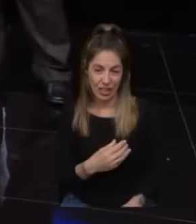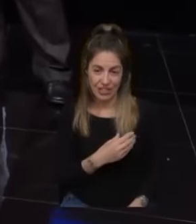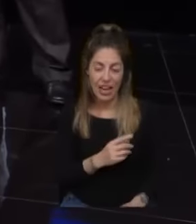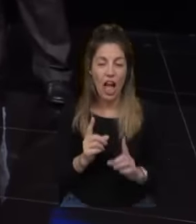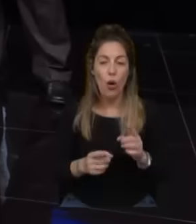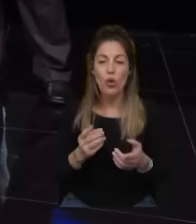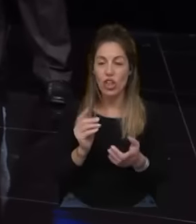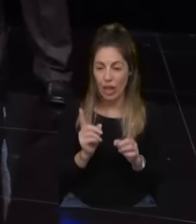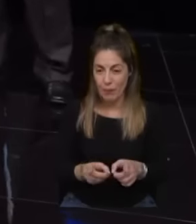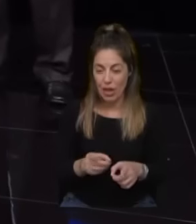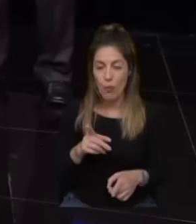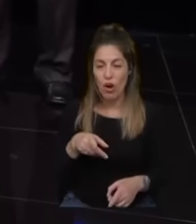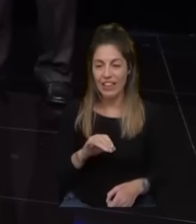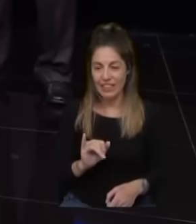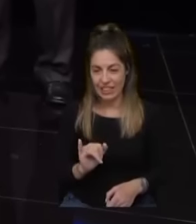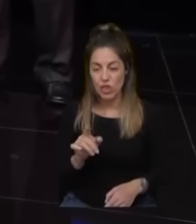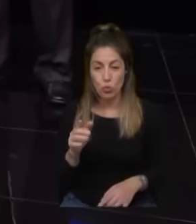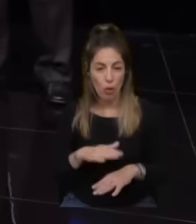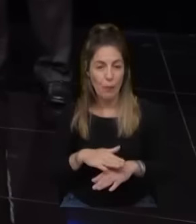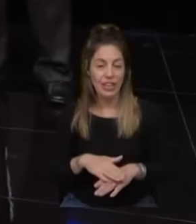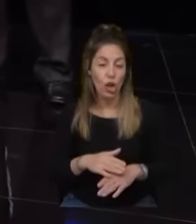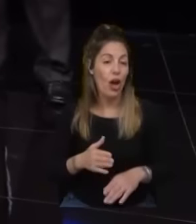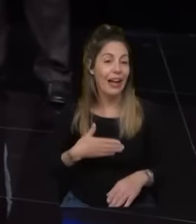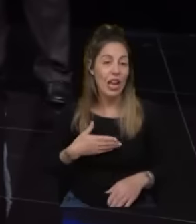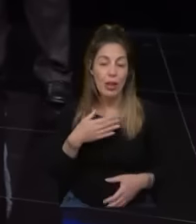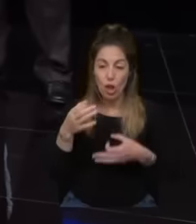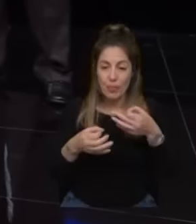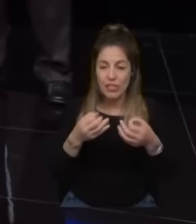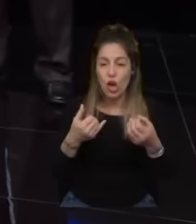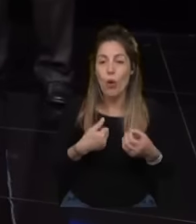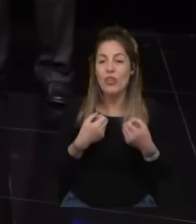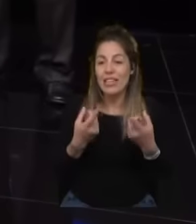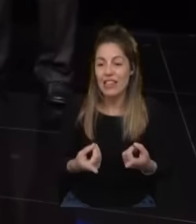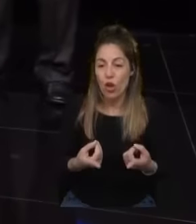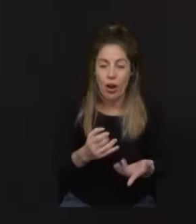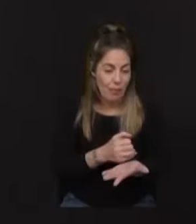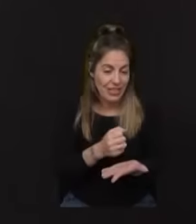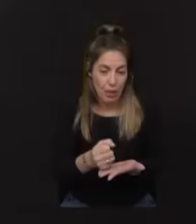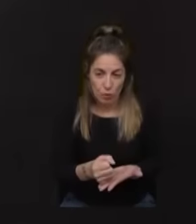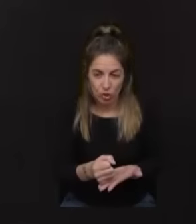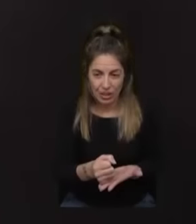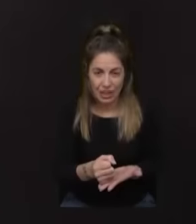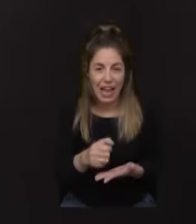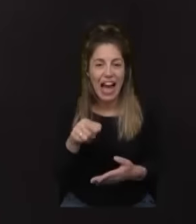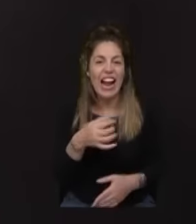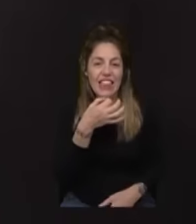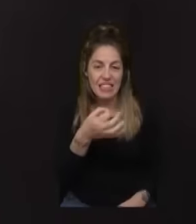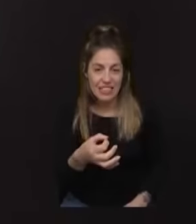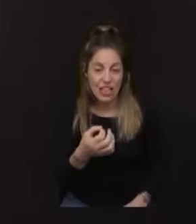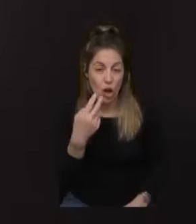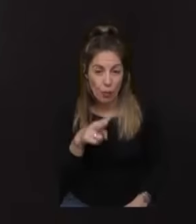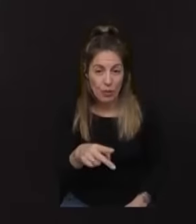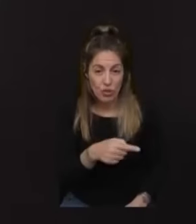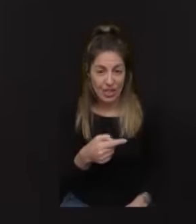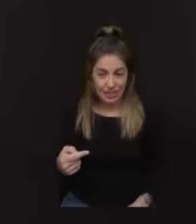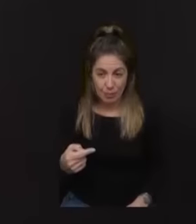algunos también, como Jorge Gandini en su momento, sí, explicaciones de cómo pudo ser que se le diera este pasaporte. Aquí decir, lo vimos en la